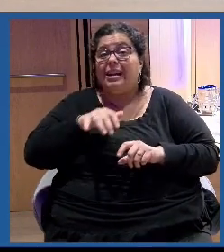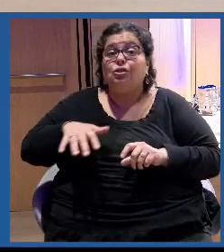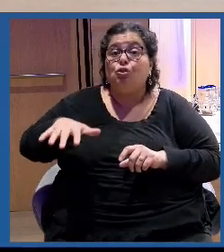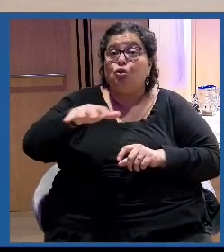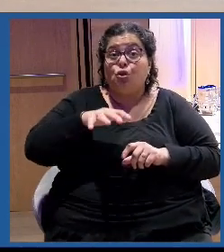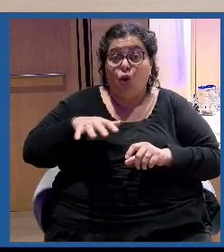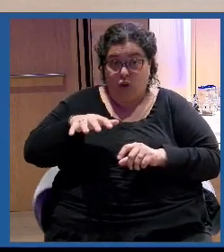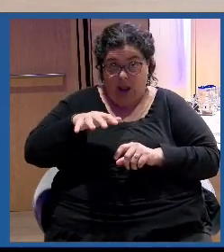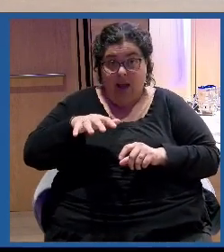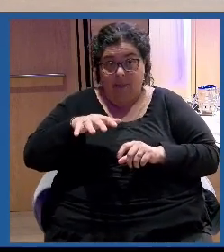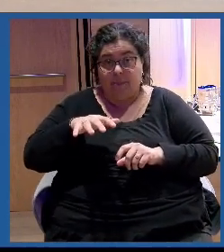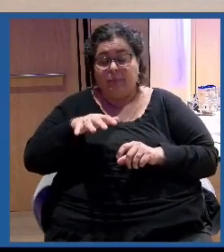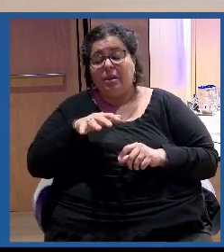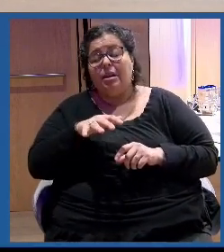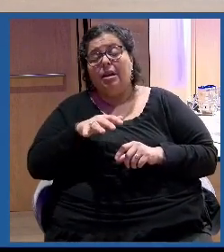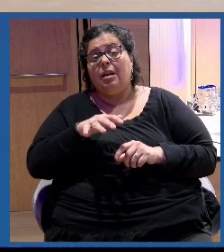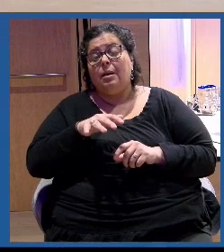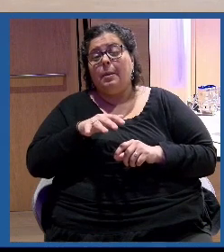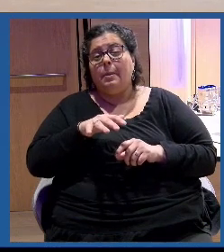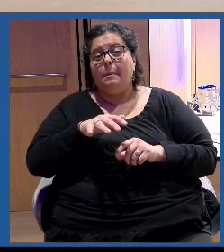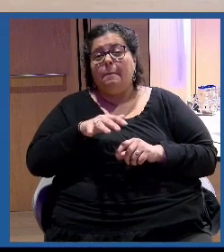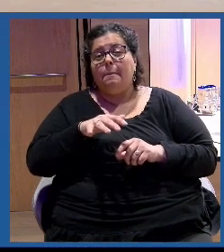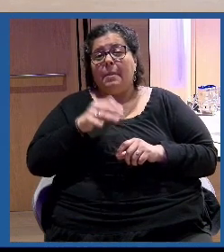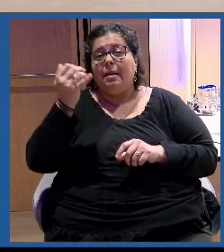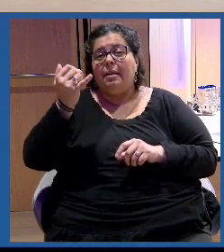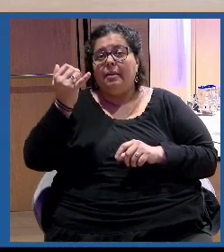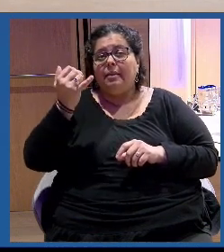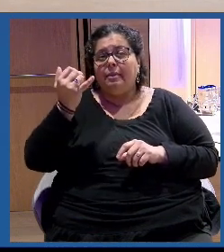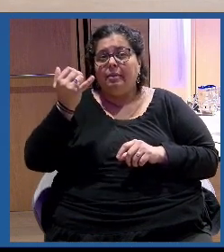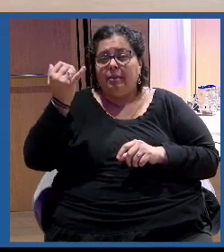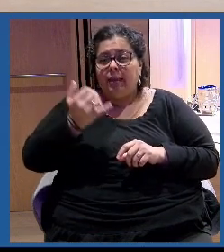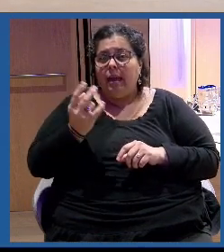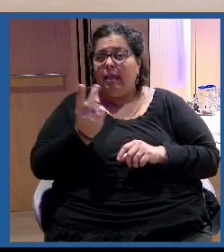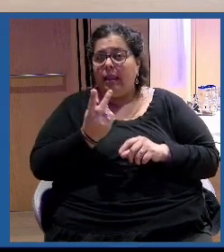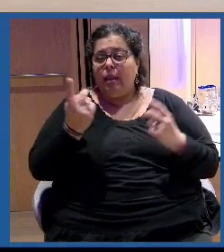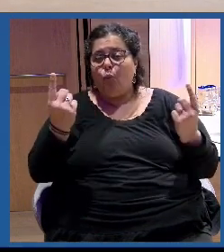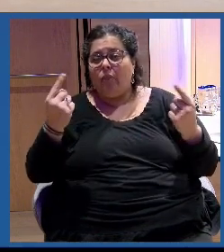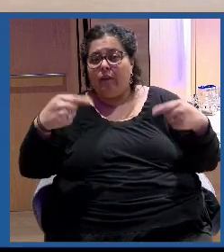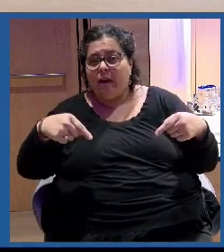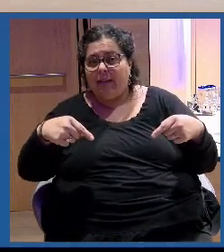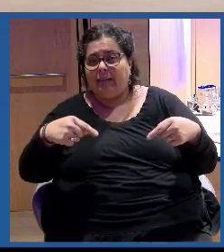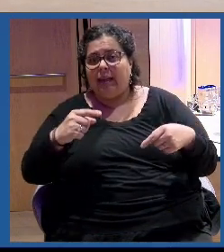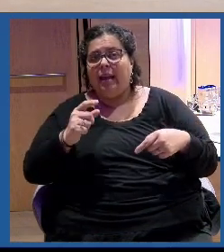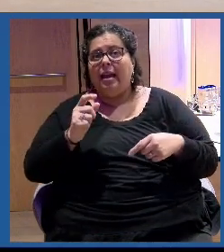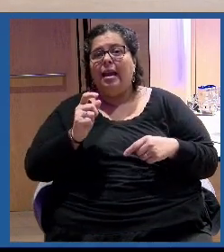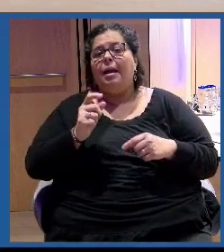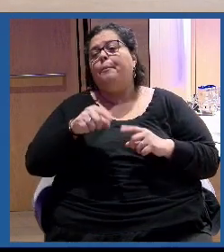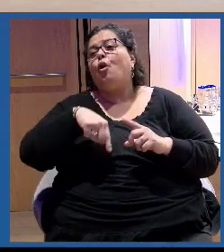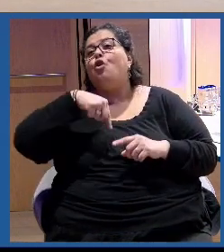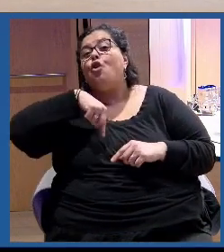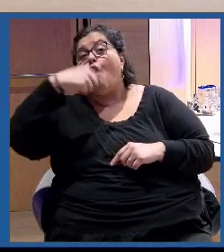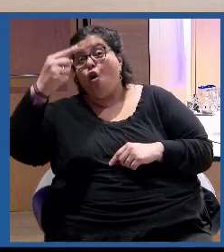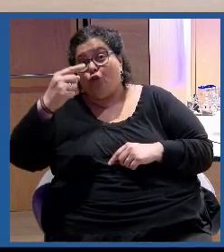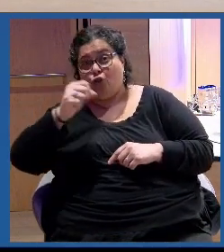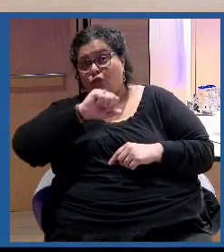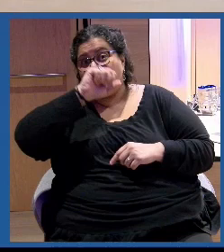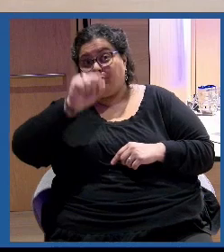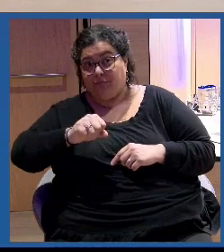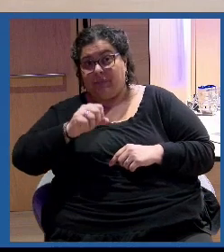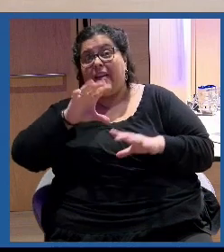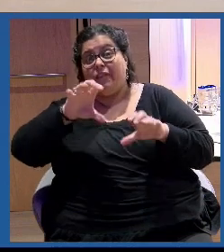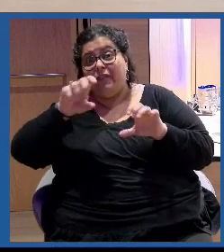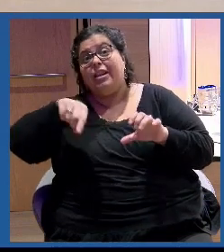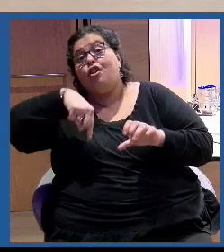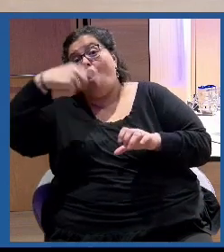Atlántico, Magdalena, Sucre, tienen un debate con quienes viven en Chocó, Valle del Cauca, Cauca,